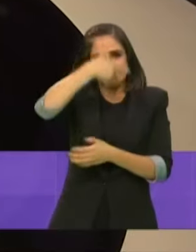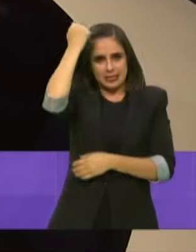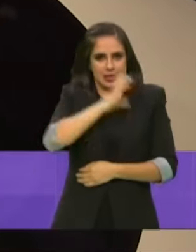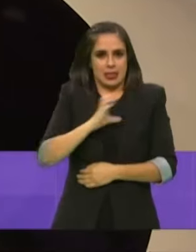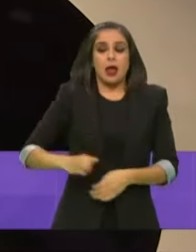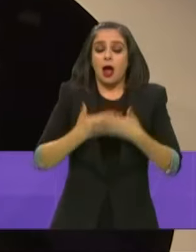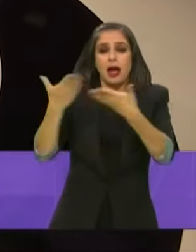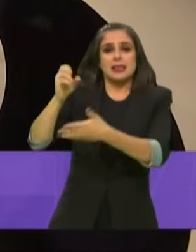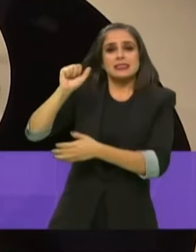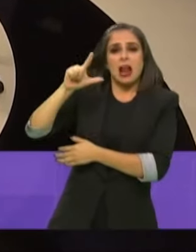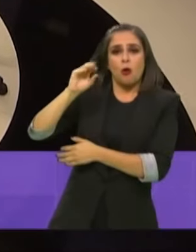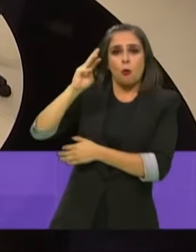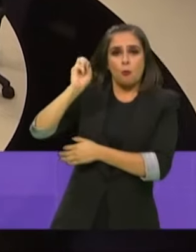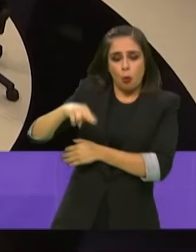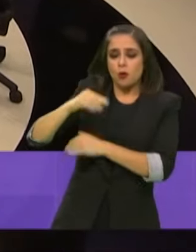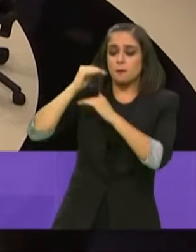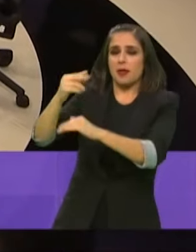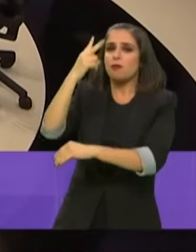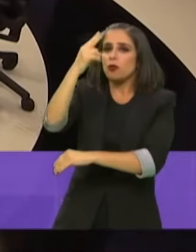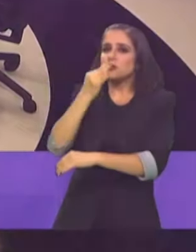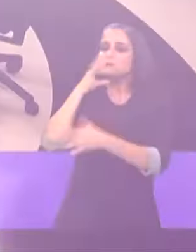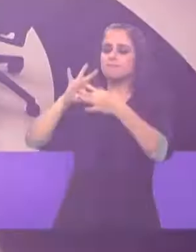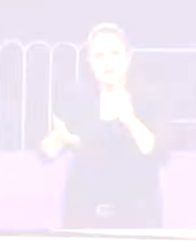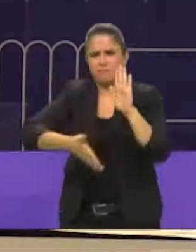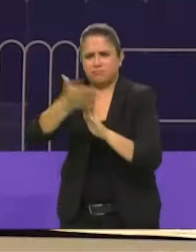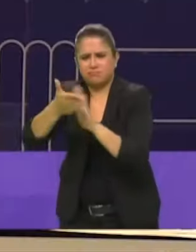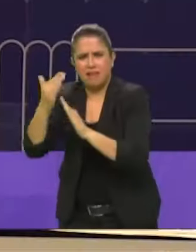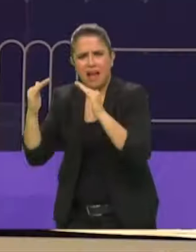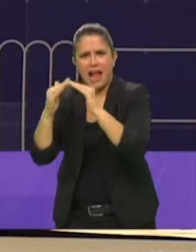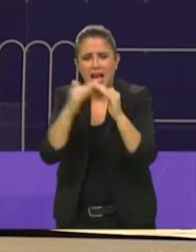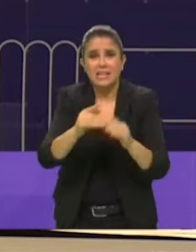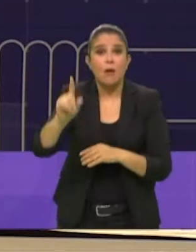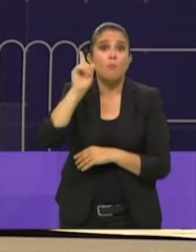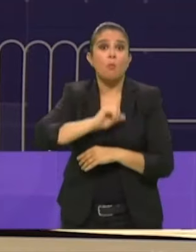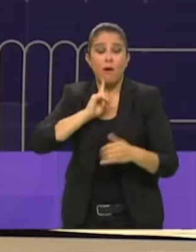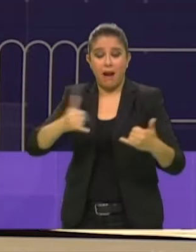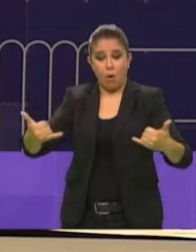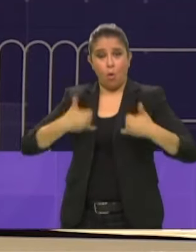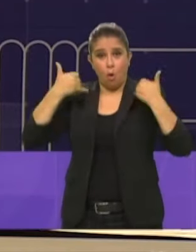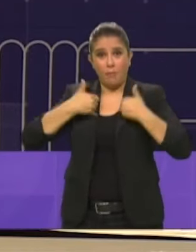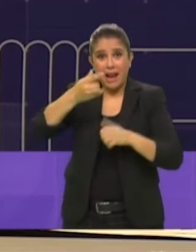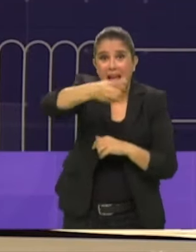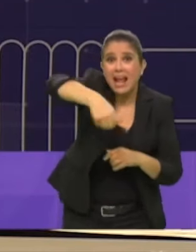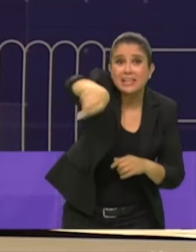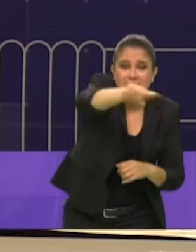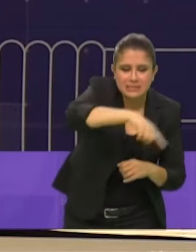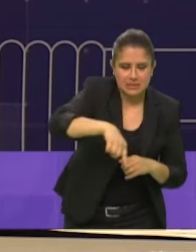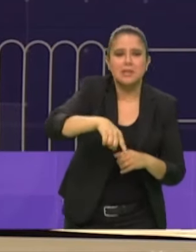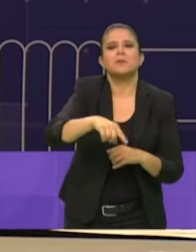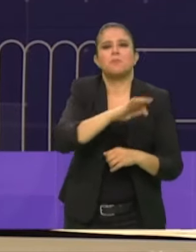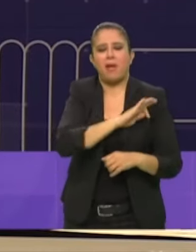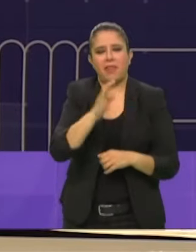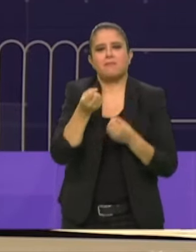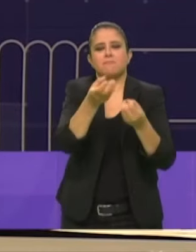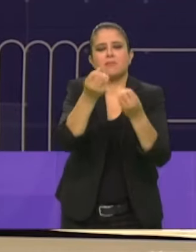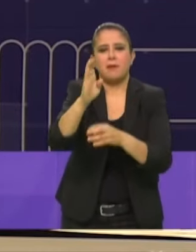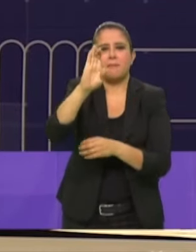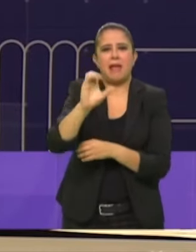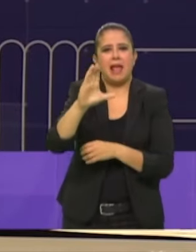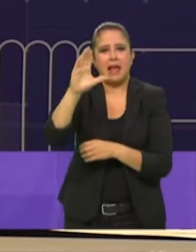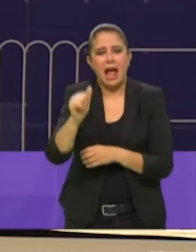educativas y de vivienda para mujeres y jóvenes. Las mujeres jóvenes de esta ciudad van a tener becas cuando